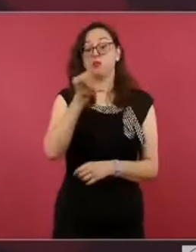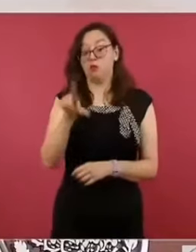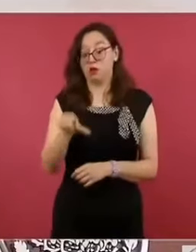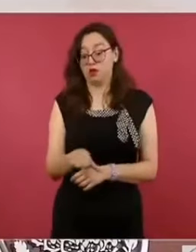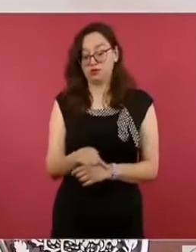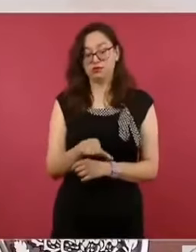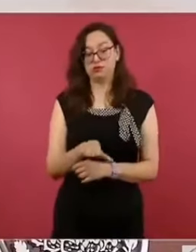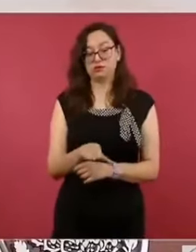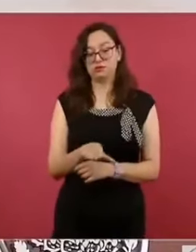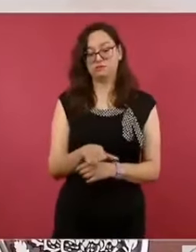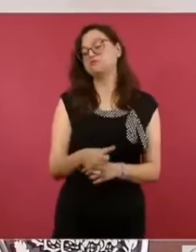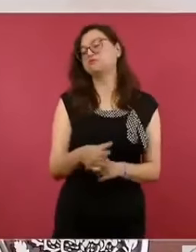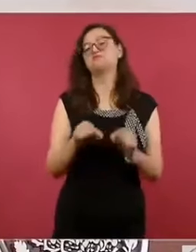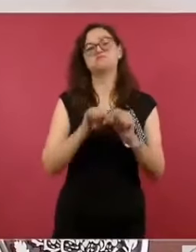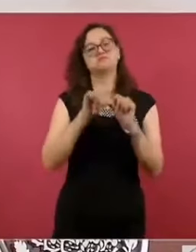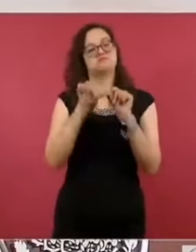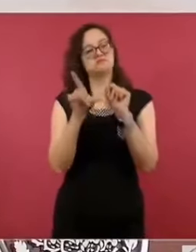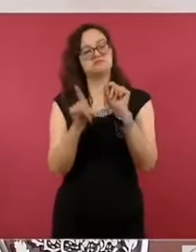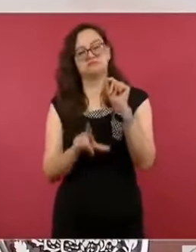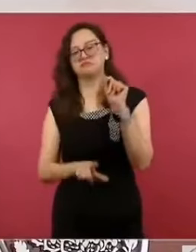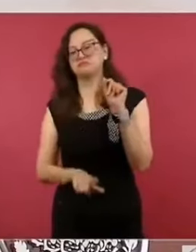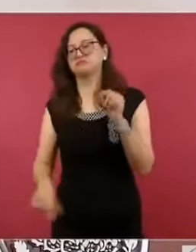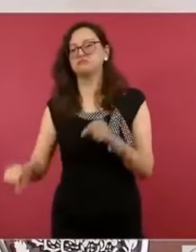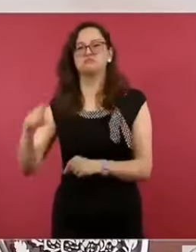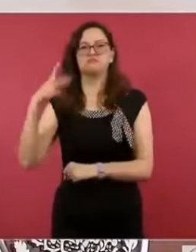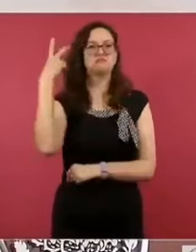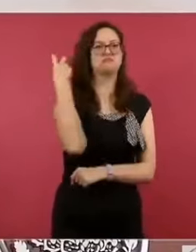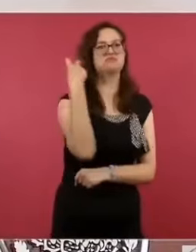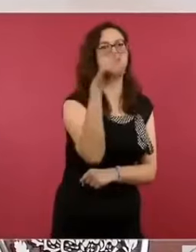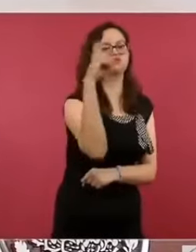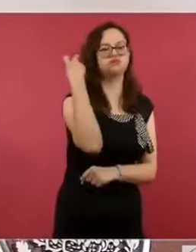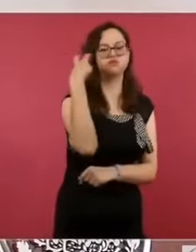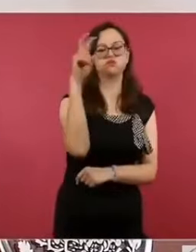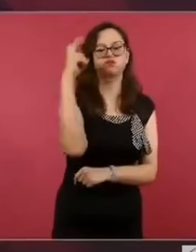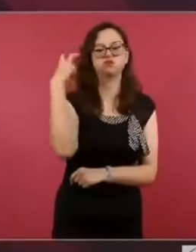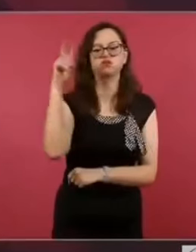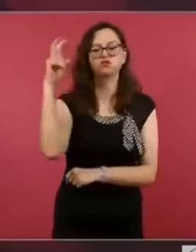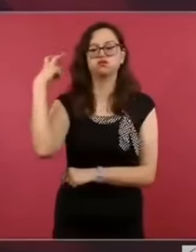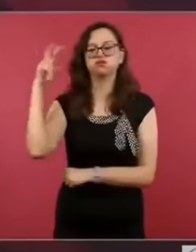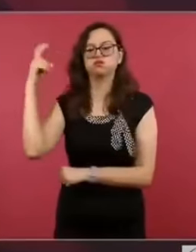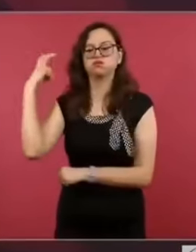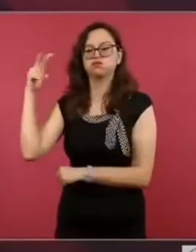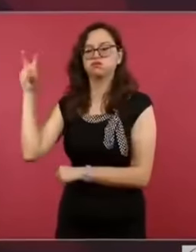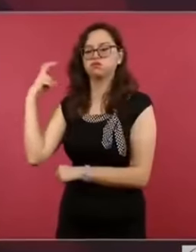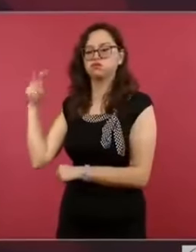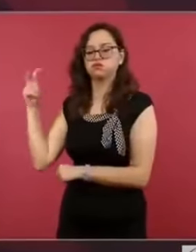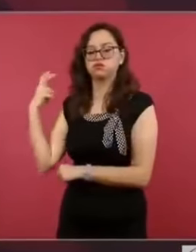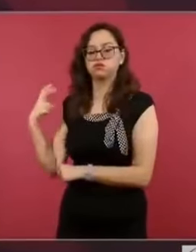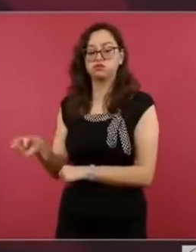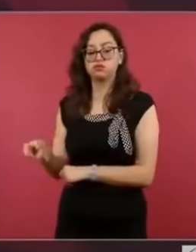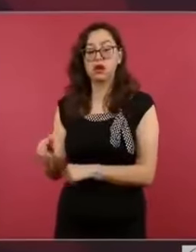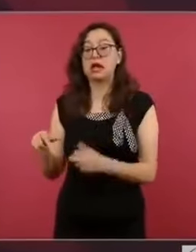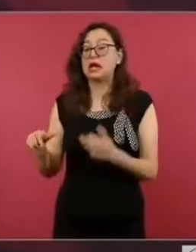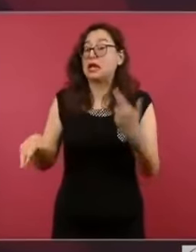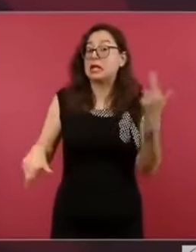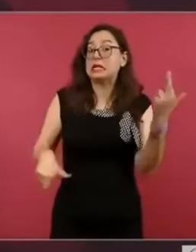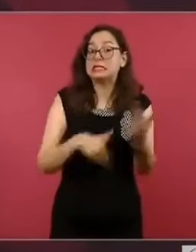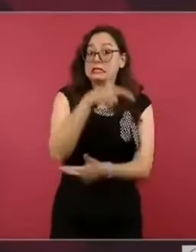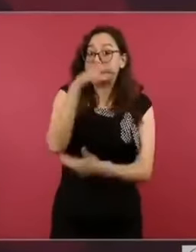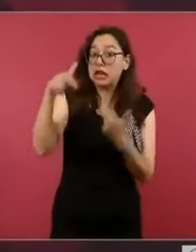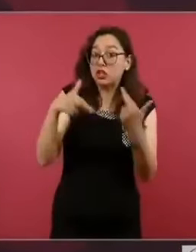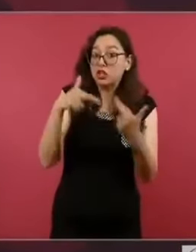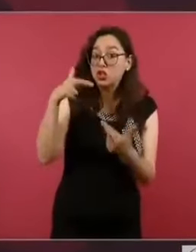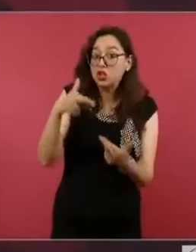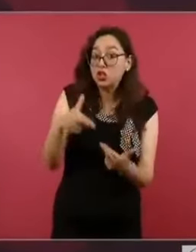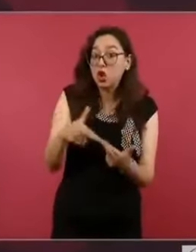largo de su mandato destacó que los logros alcanzados durante su gobierno son el resultado del esfuerzo de millones de mexicanos